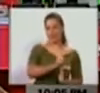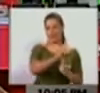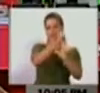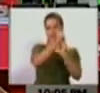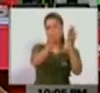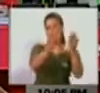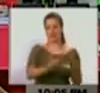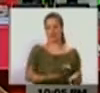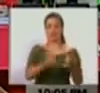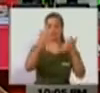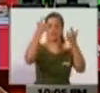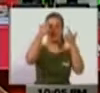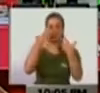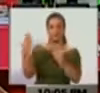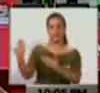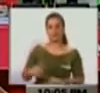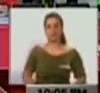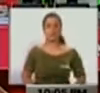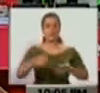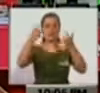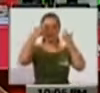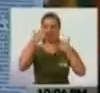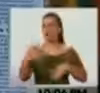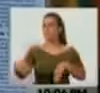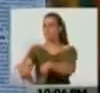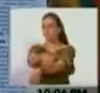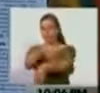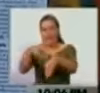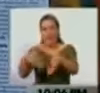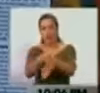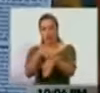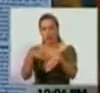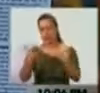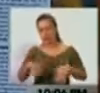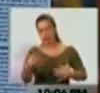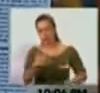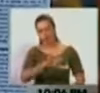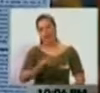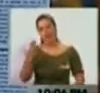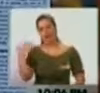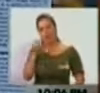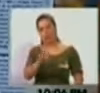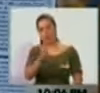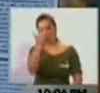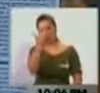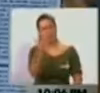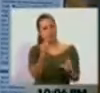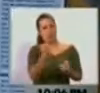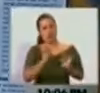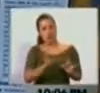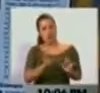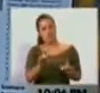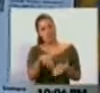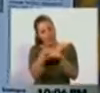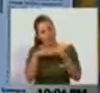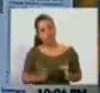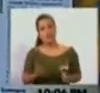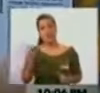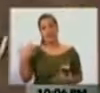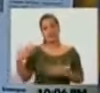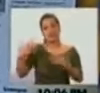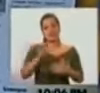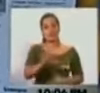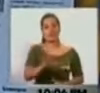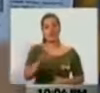Distinto un líder, Hugo Chávez. Pido perdón por el dolor causado el 4 de febrero. 5 de enero del 99, ya era